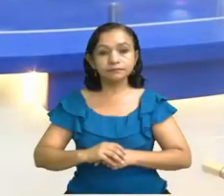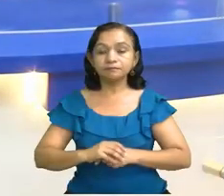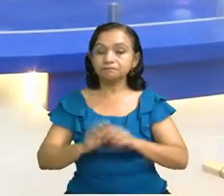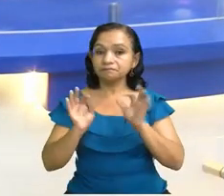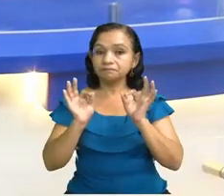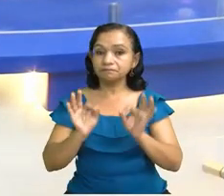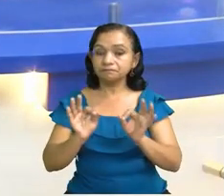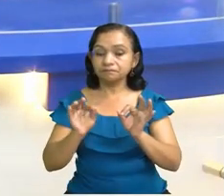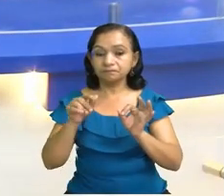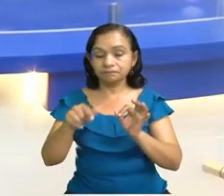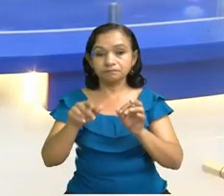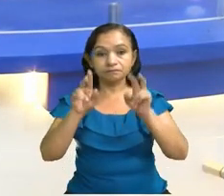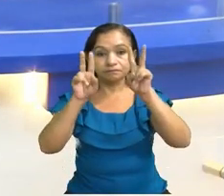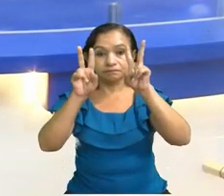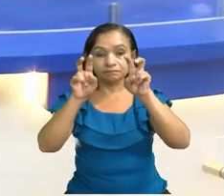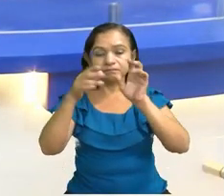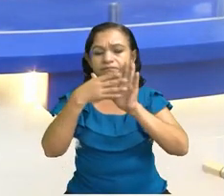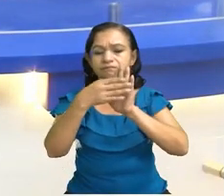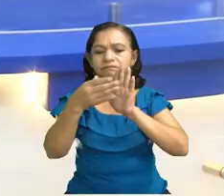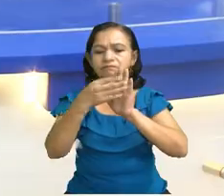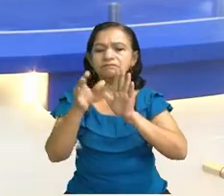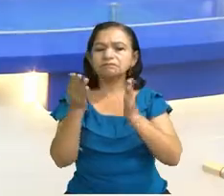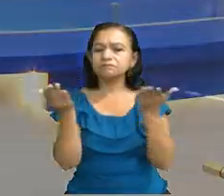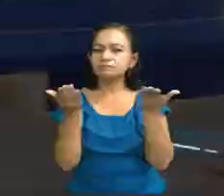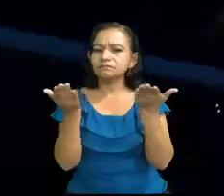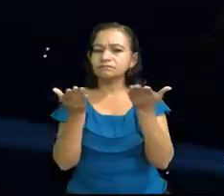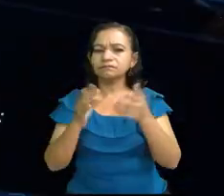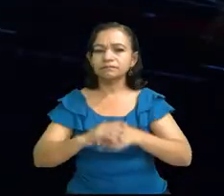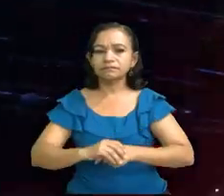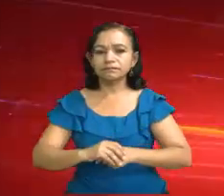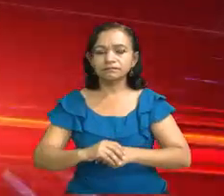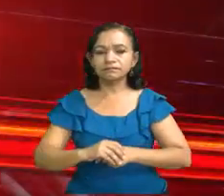Bien, este es el segmento Lo Viral.